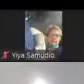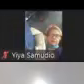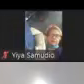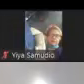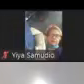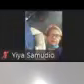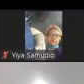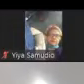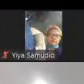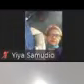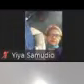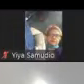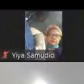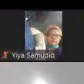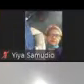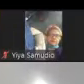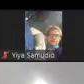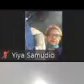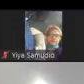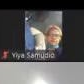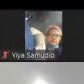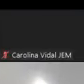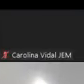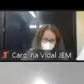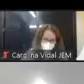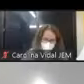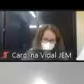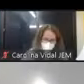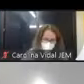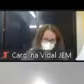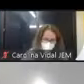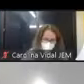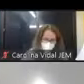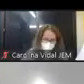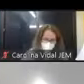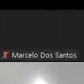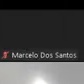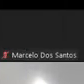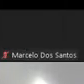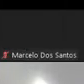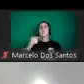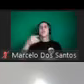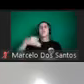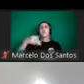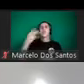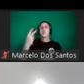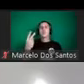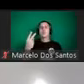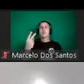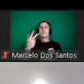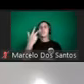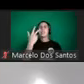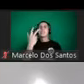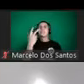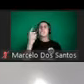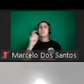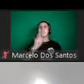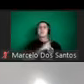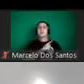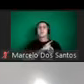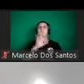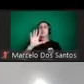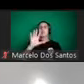años. 92 de 41 a 50 años, 37 de 51 años a